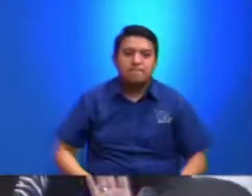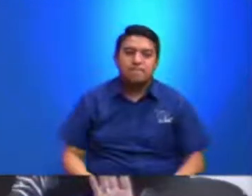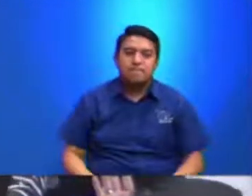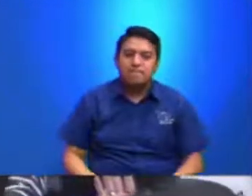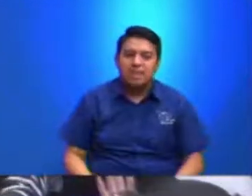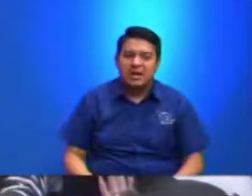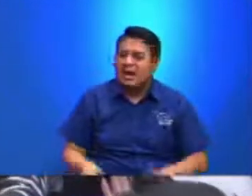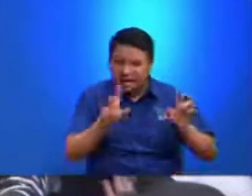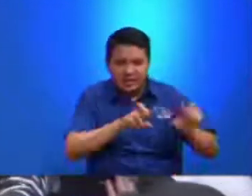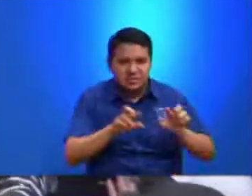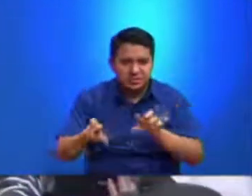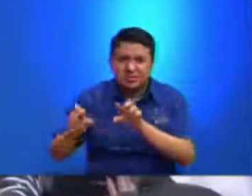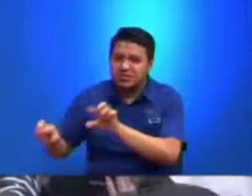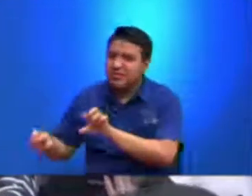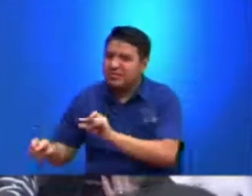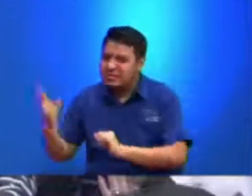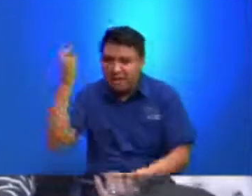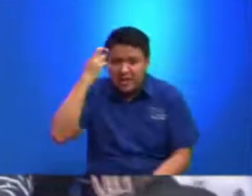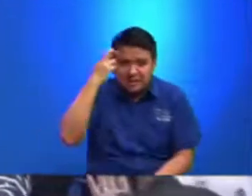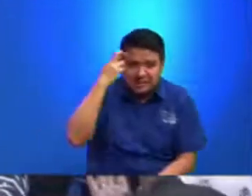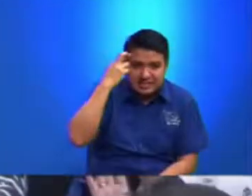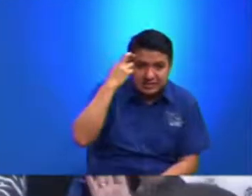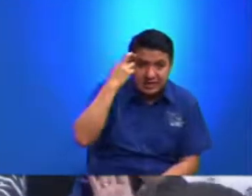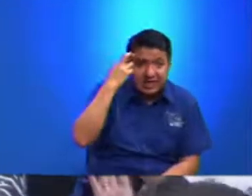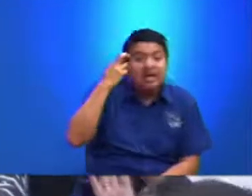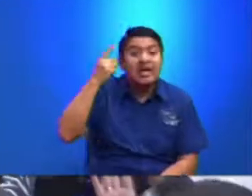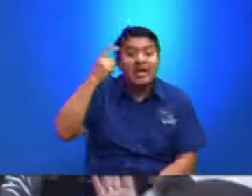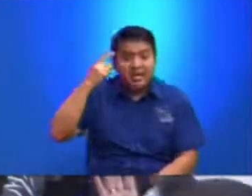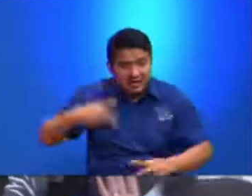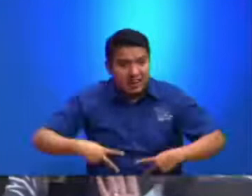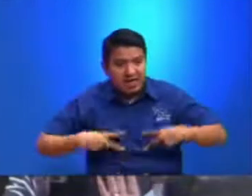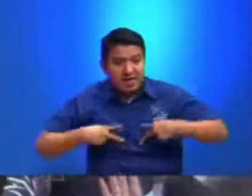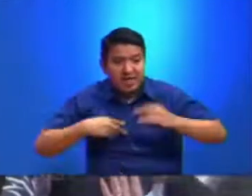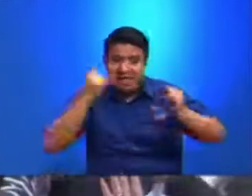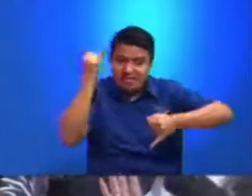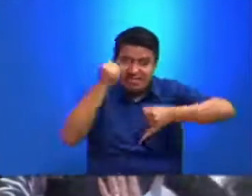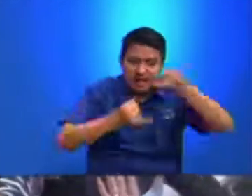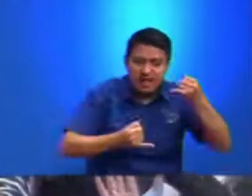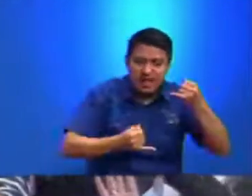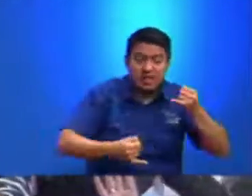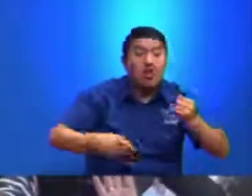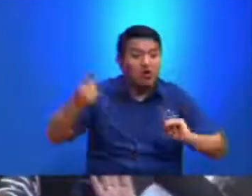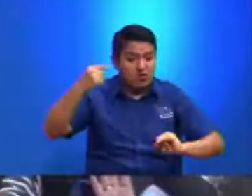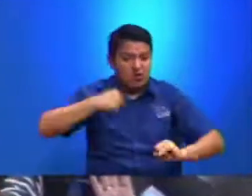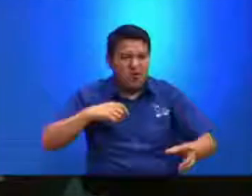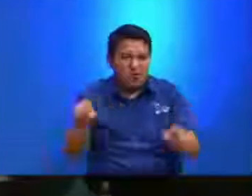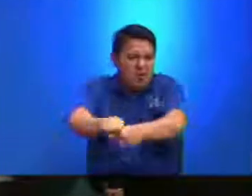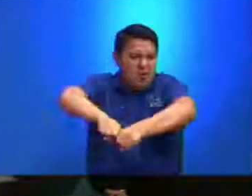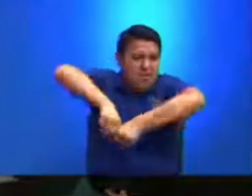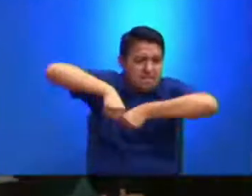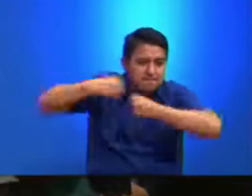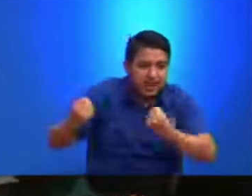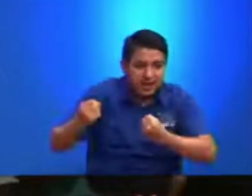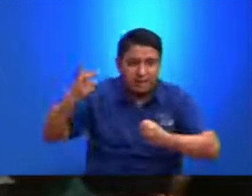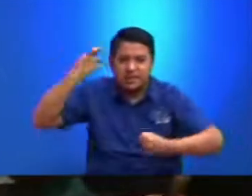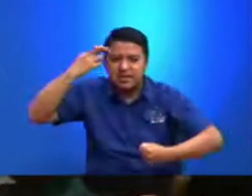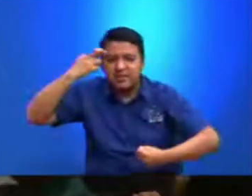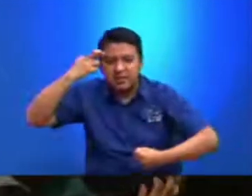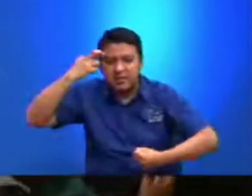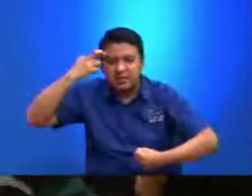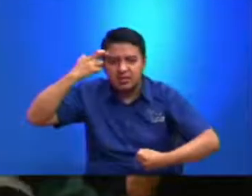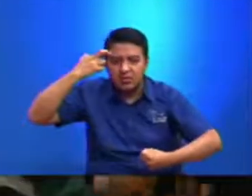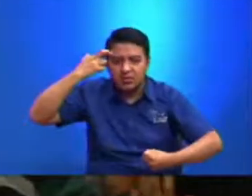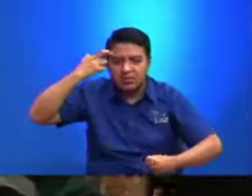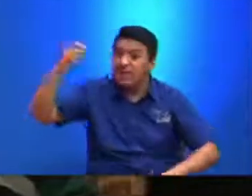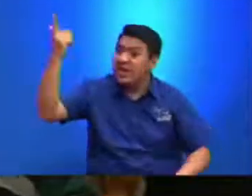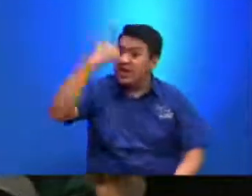su vida había llegado al final, anulo ese pensamiento y te digo: